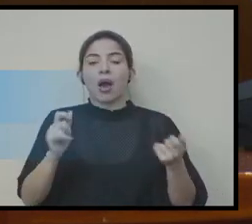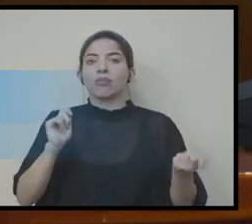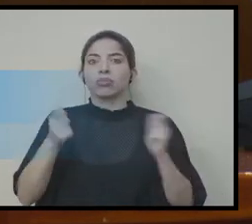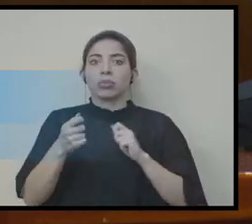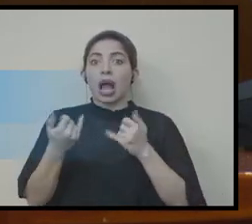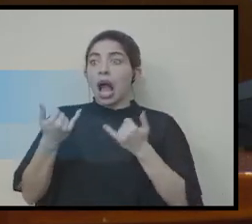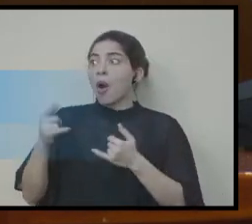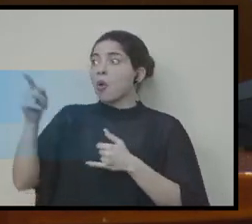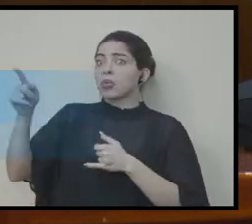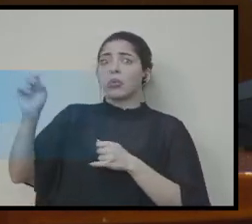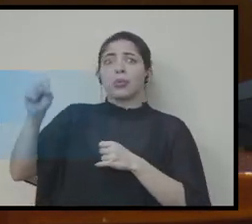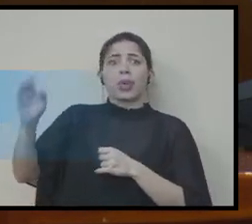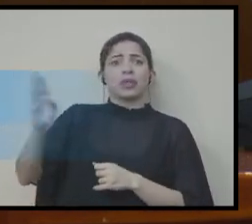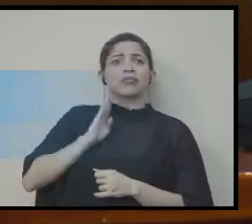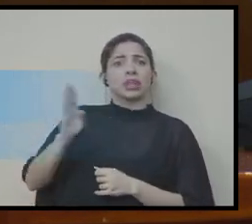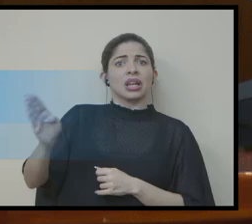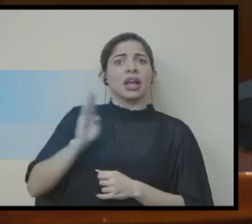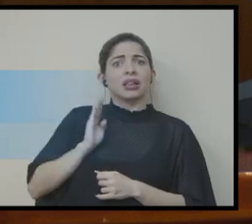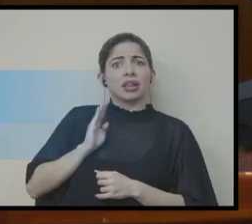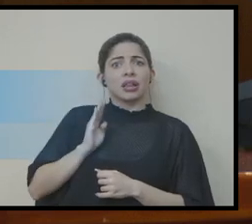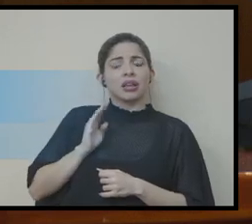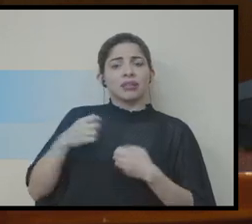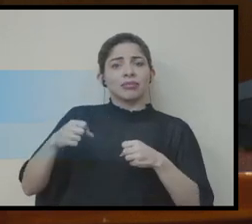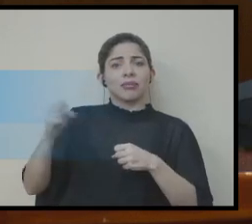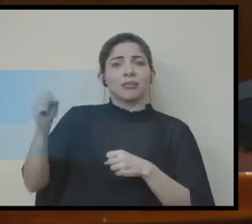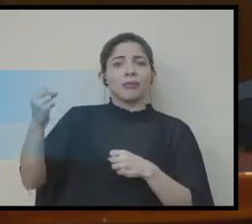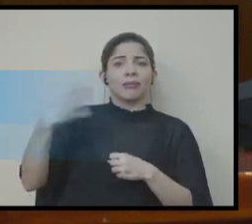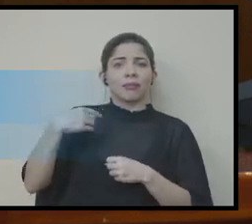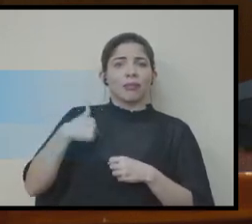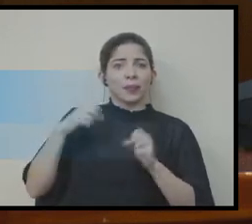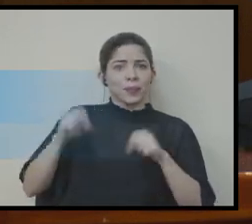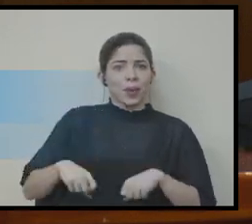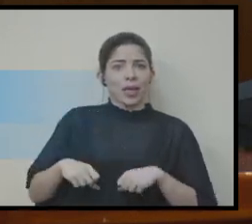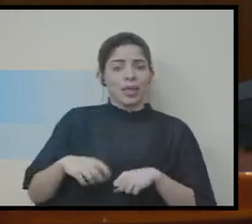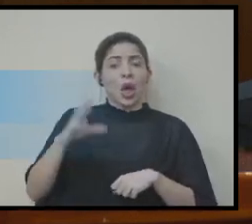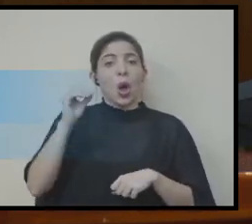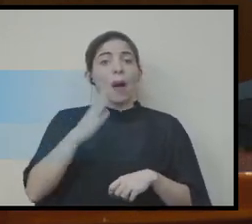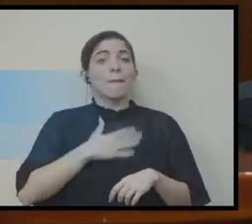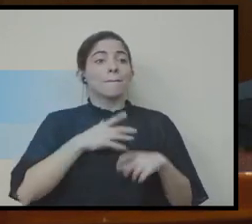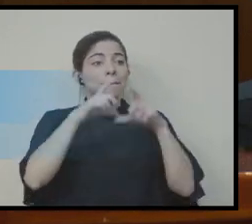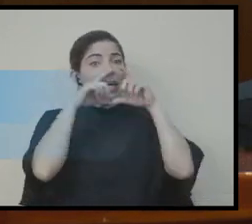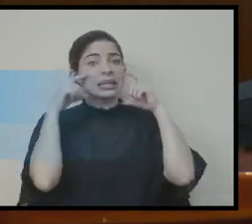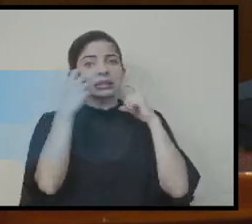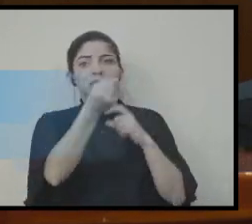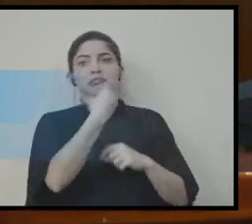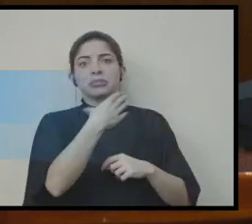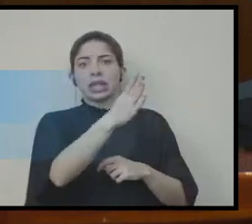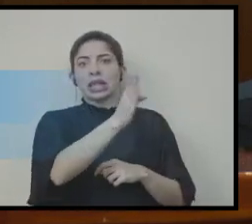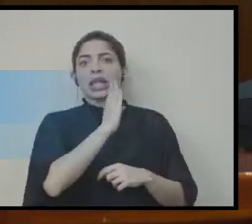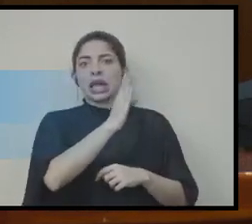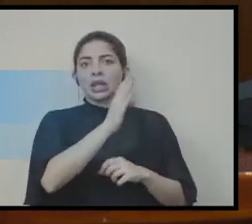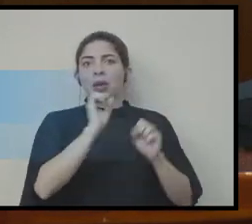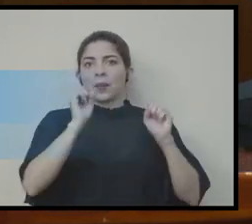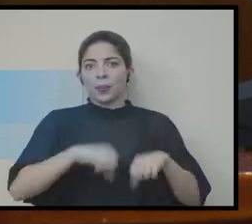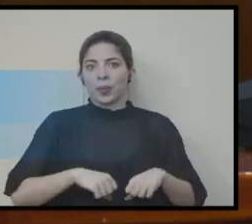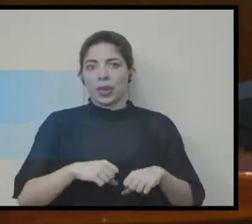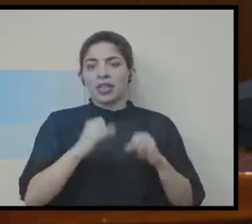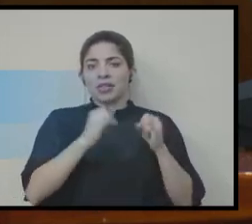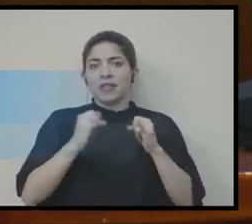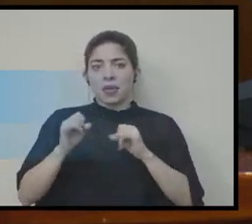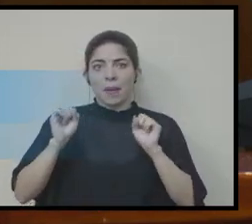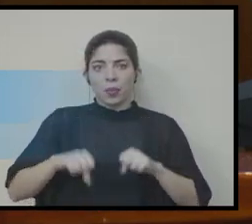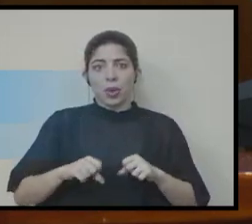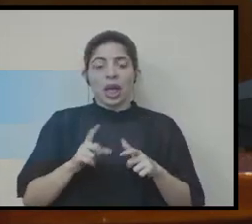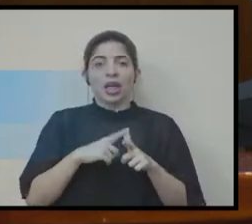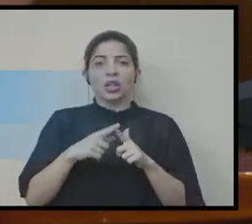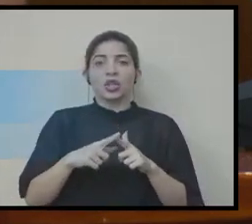queque a mí por medio de esa cadena de reparto. Y usted me puede mandar mis mascarillas a mí si quisiera venderlas al menudeo.